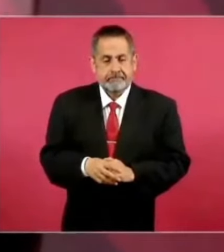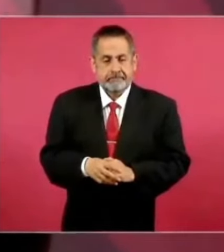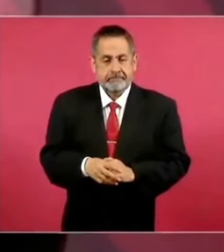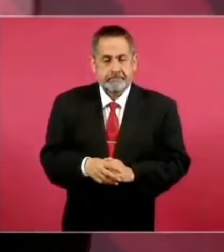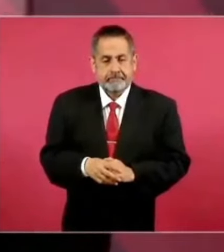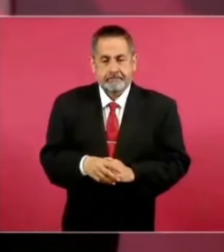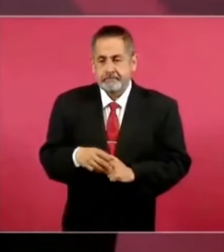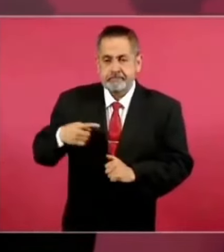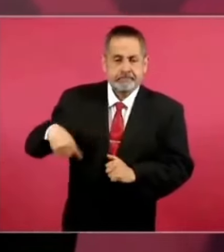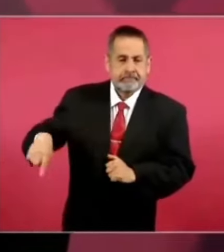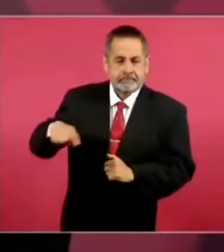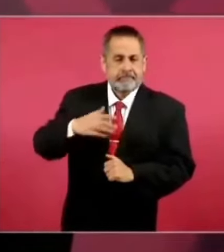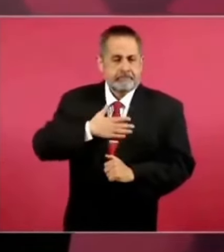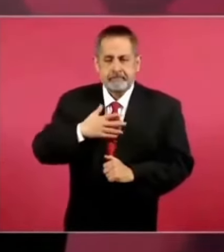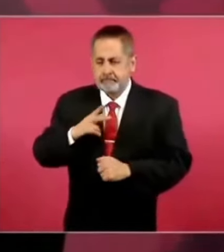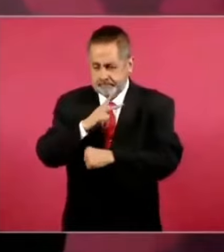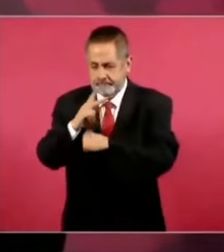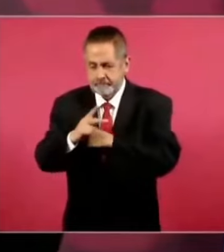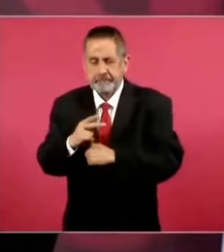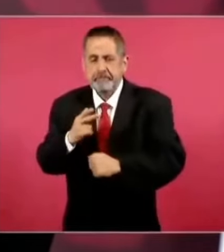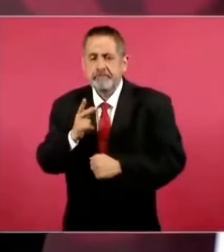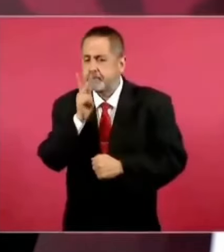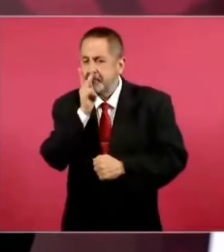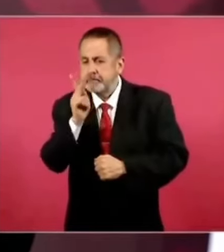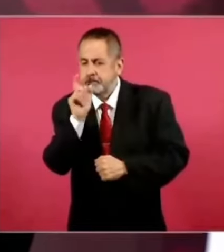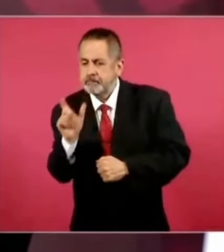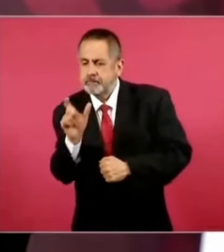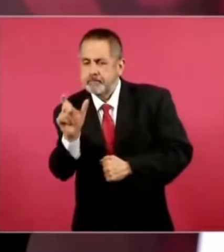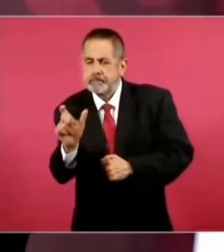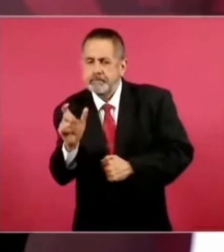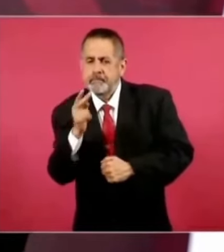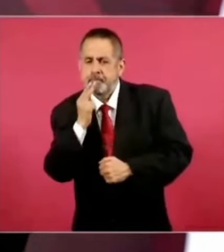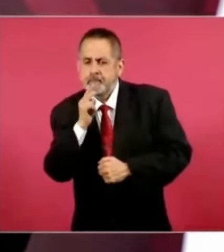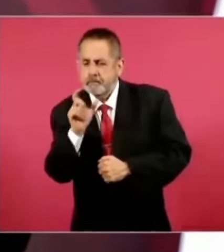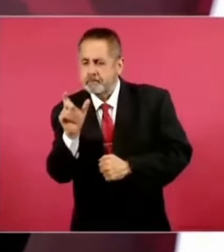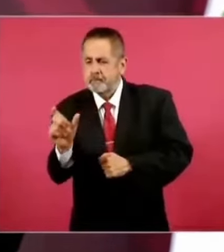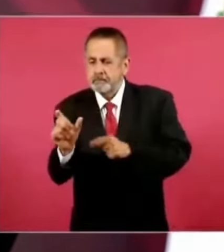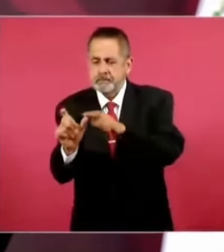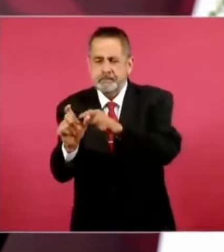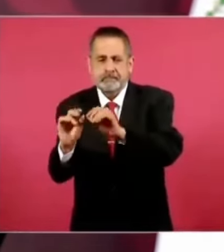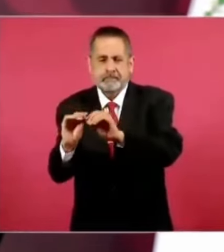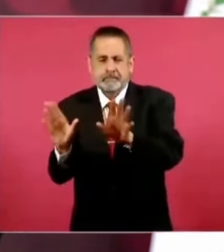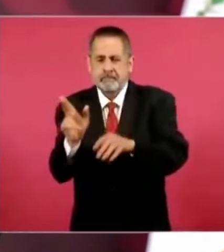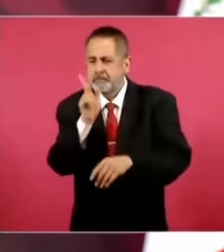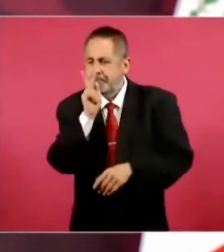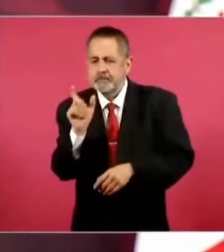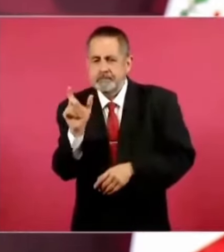que se usa mucho en nuestro país, que lo dice todo